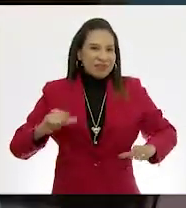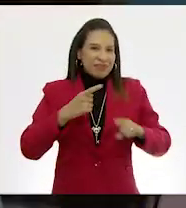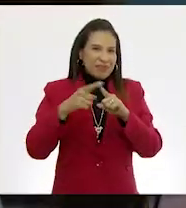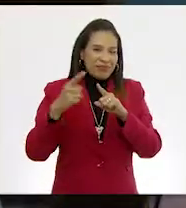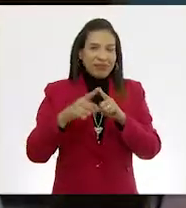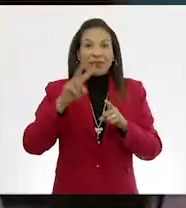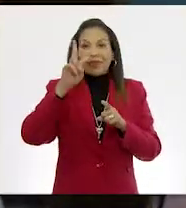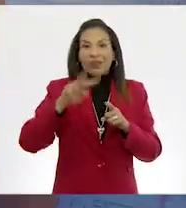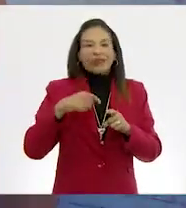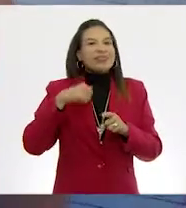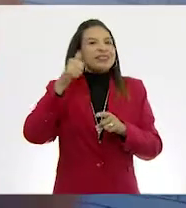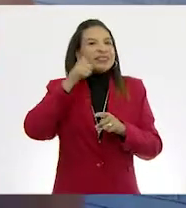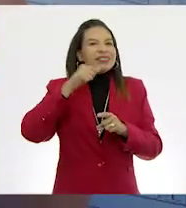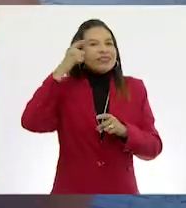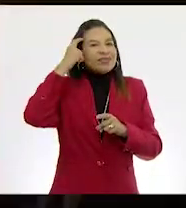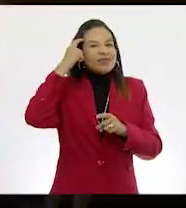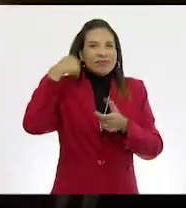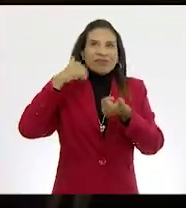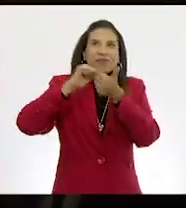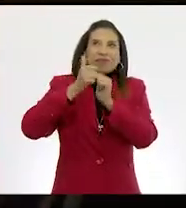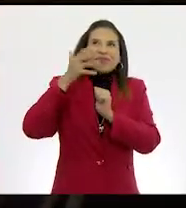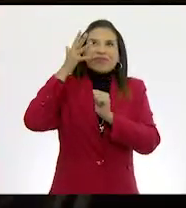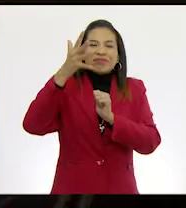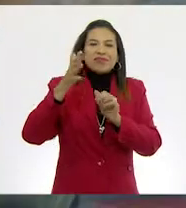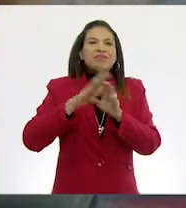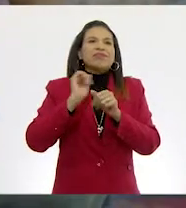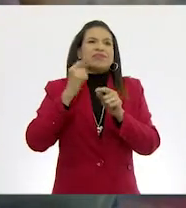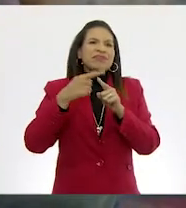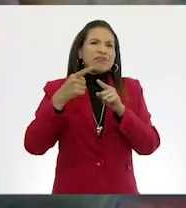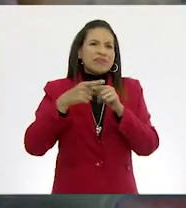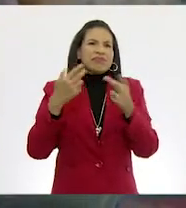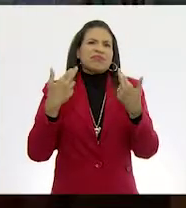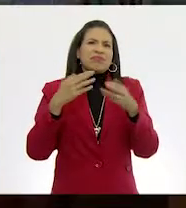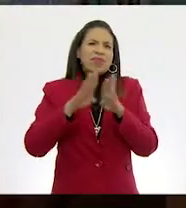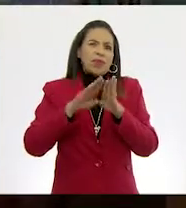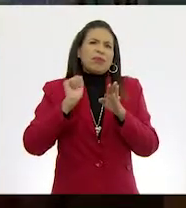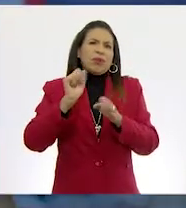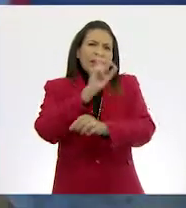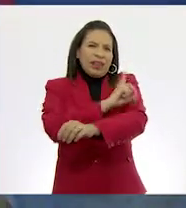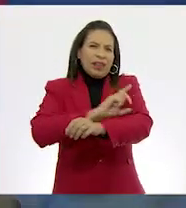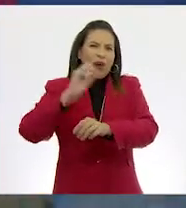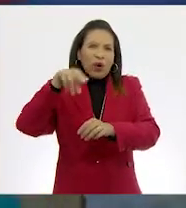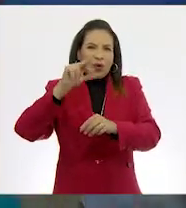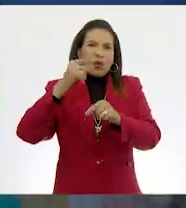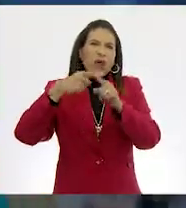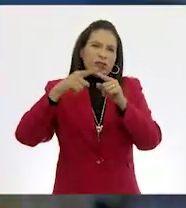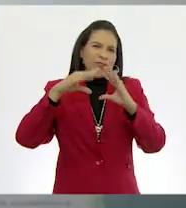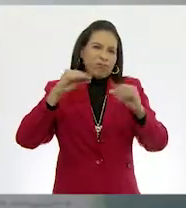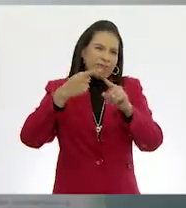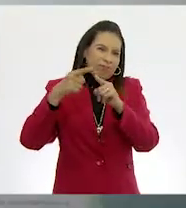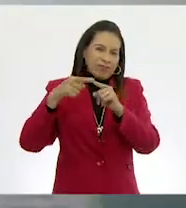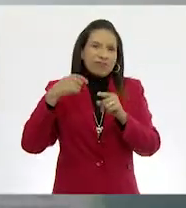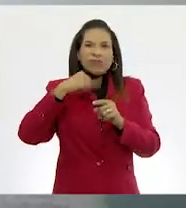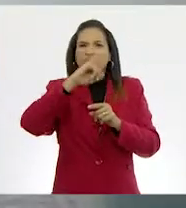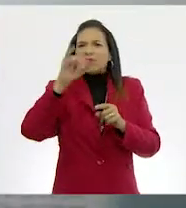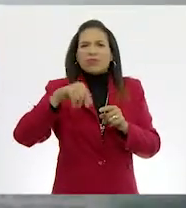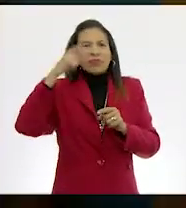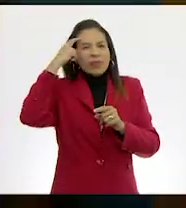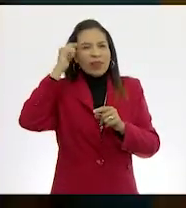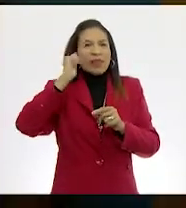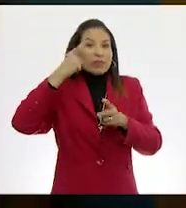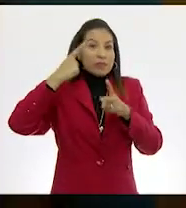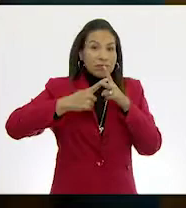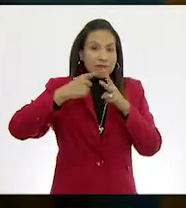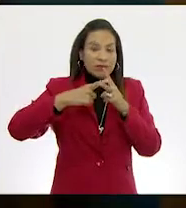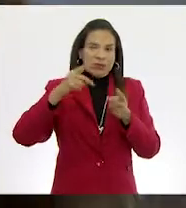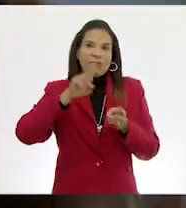la verdad siempre pensé que me convertiría en la escritora y está delegada de las naciones unidas nunca me imaginé que las matemáticas